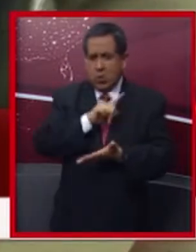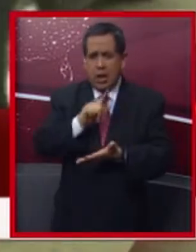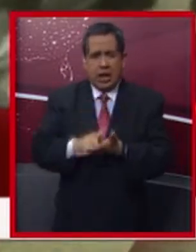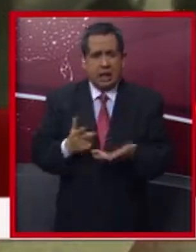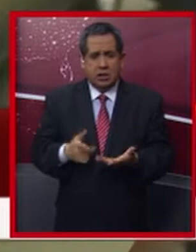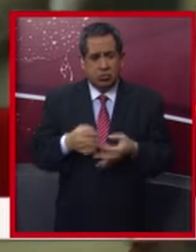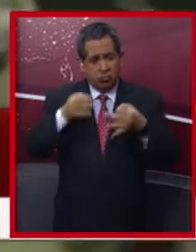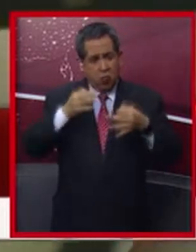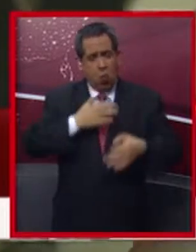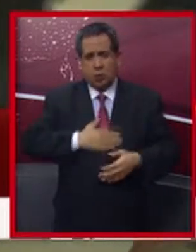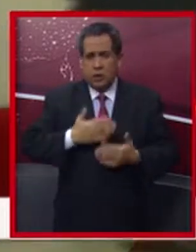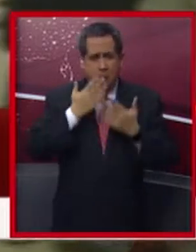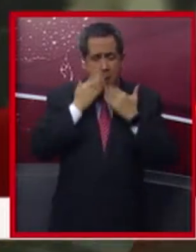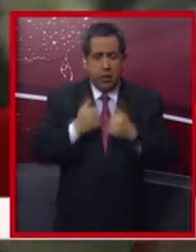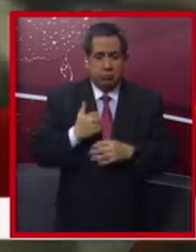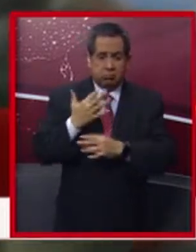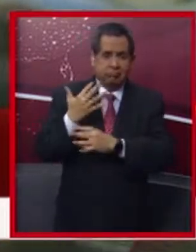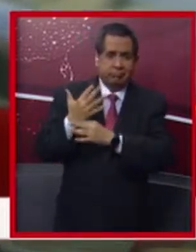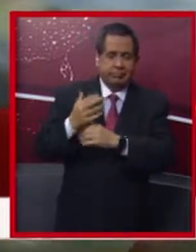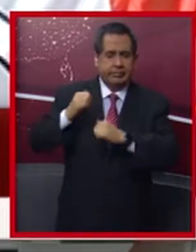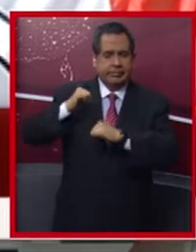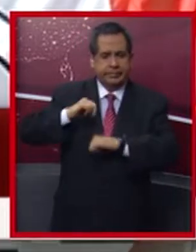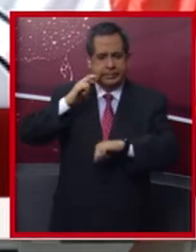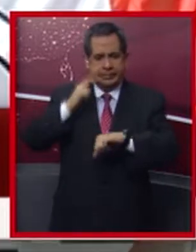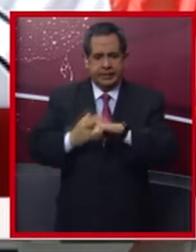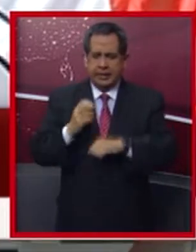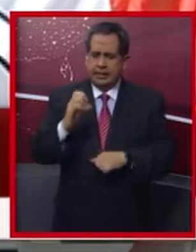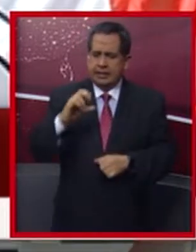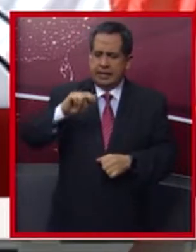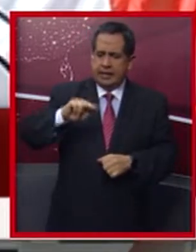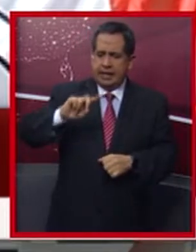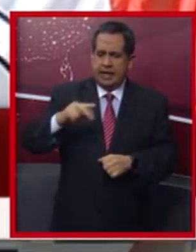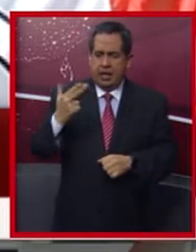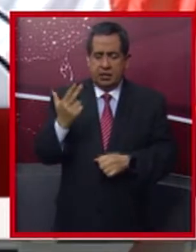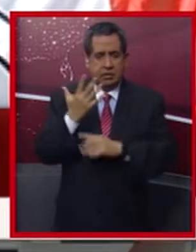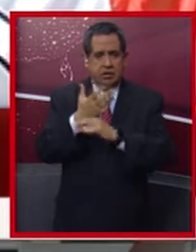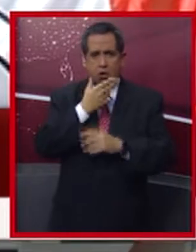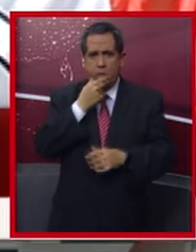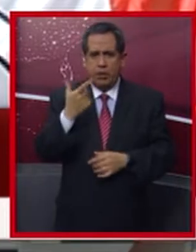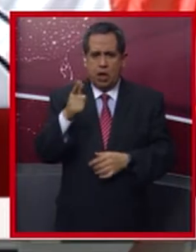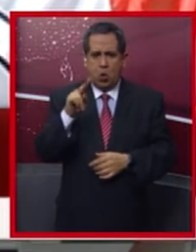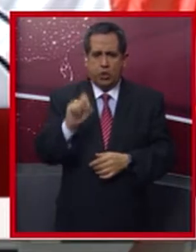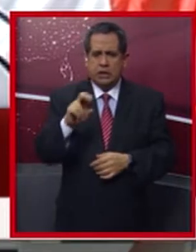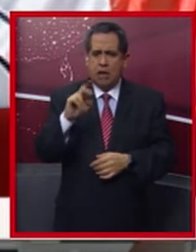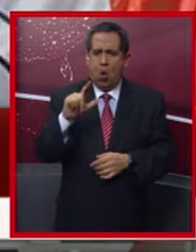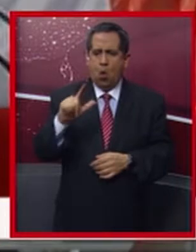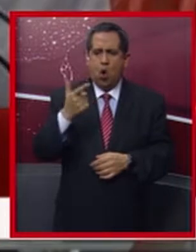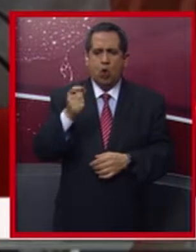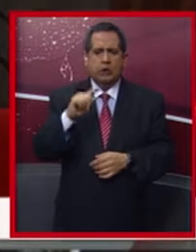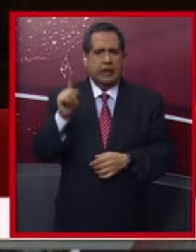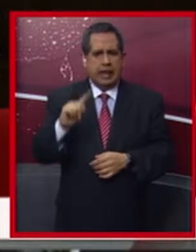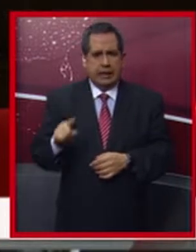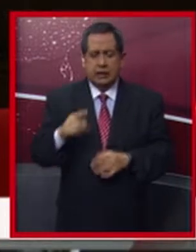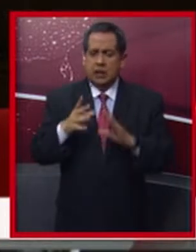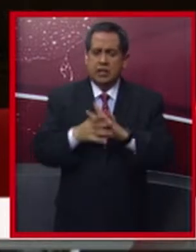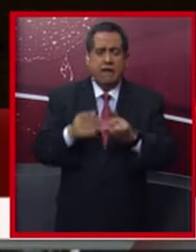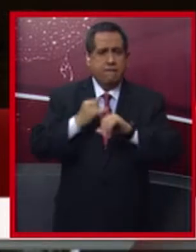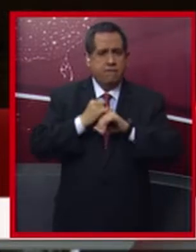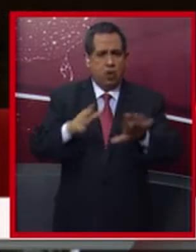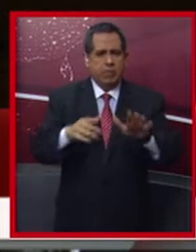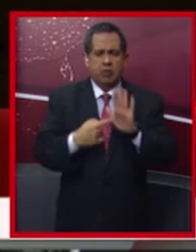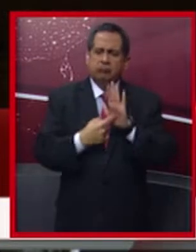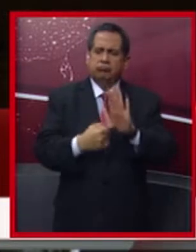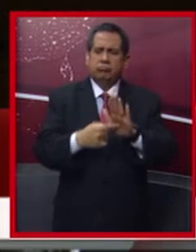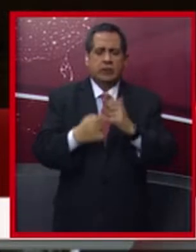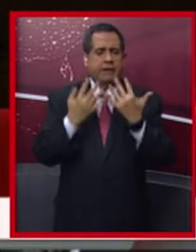real a la justicia. Así lo dijo el titular de la Comisión Nacional de los Derechos Humanos, Luis Raúl González, al rendir su informe de actividades ante